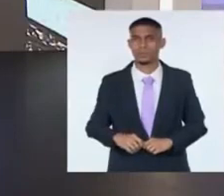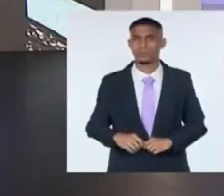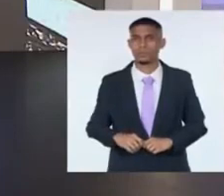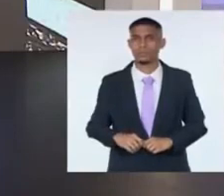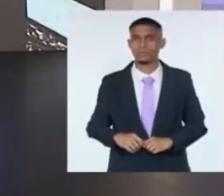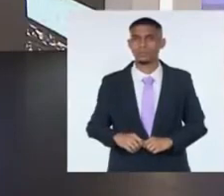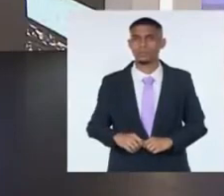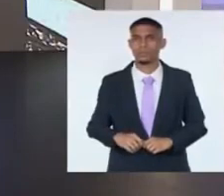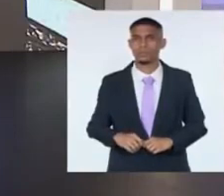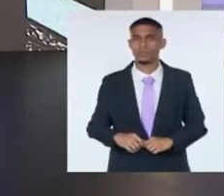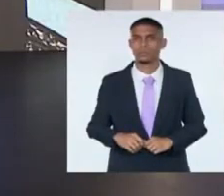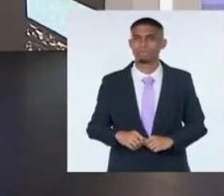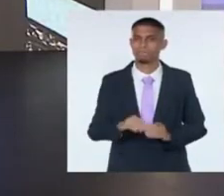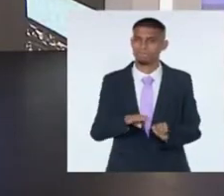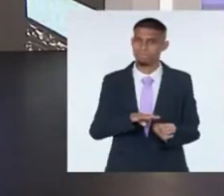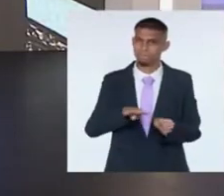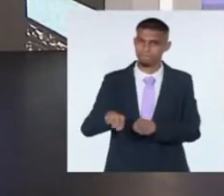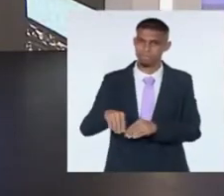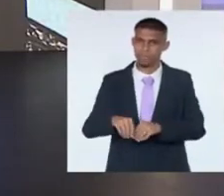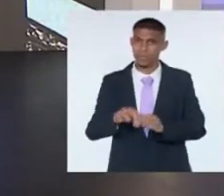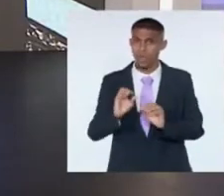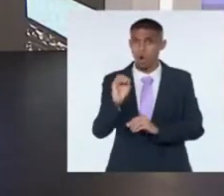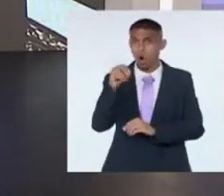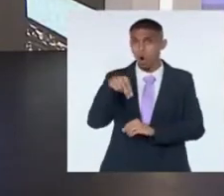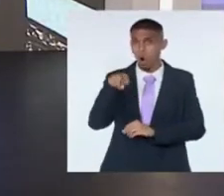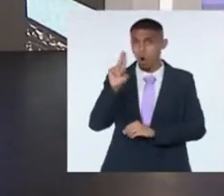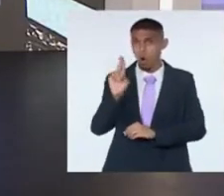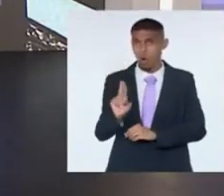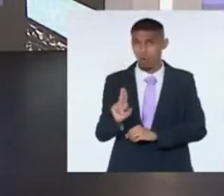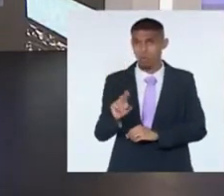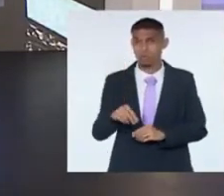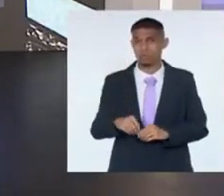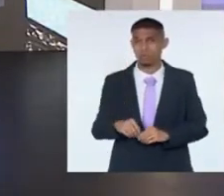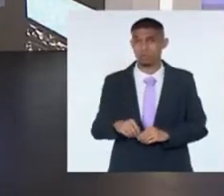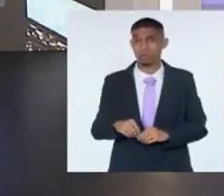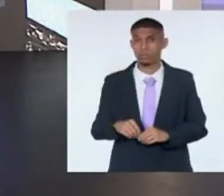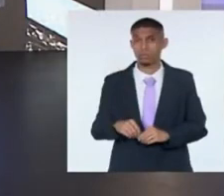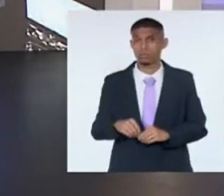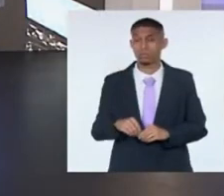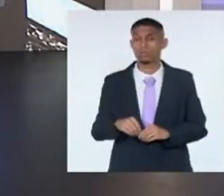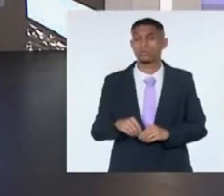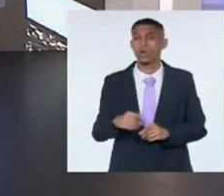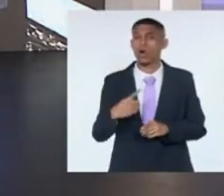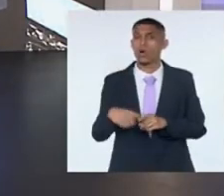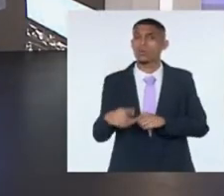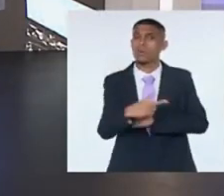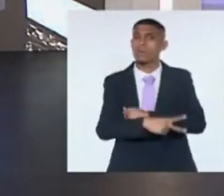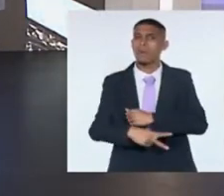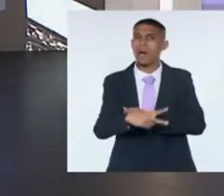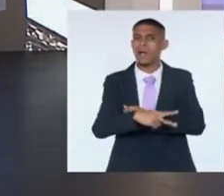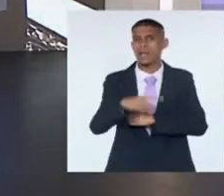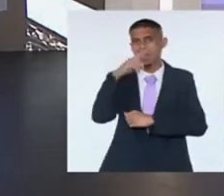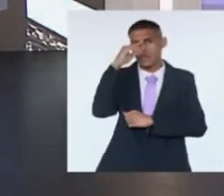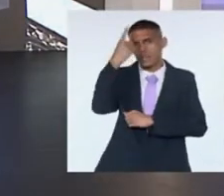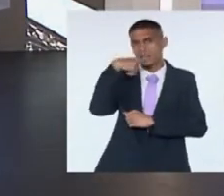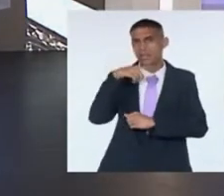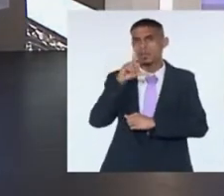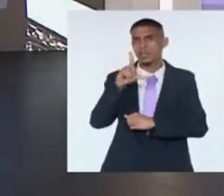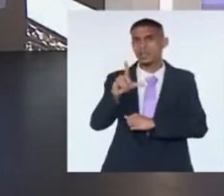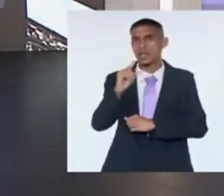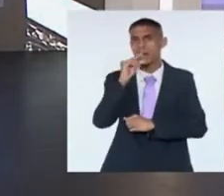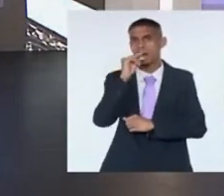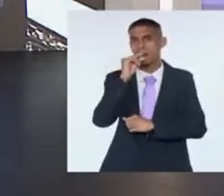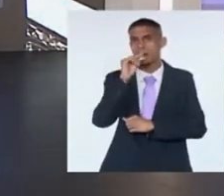y en el actual contexto de sesiones de la asamblea general de las Naciones Unidas El Salvador estableció relaciones diplomáticas con Guinea